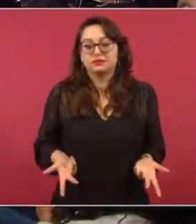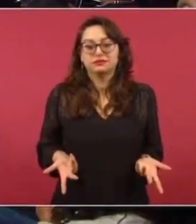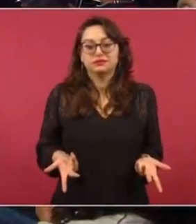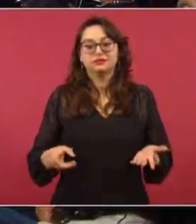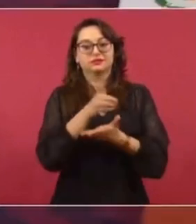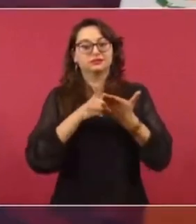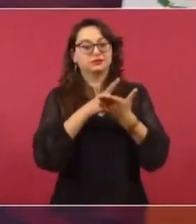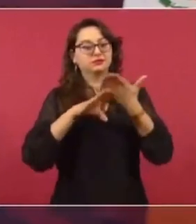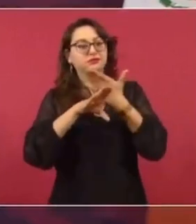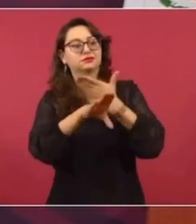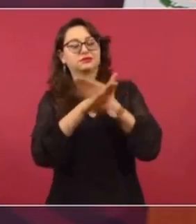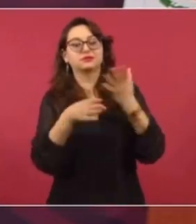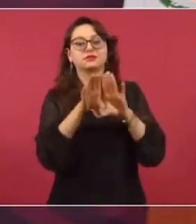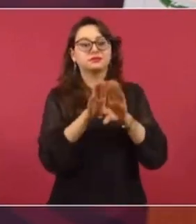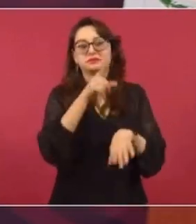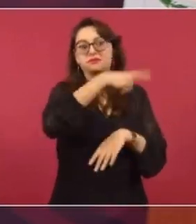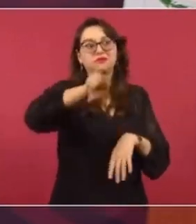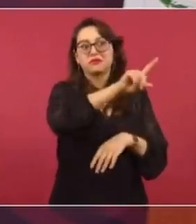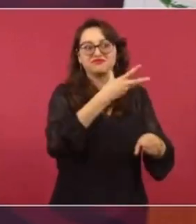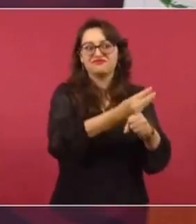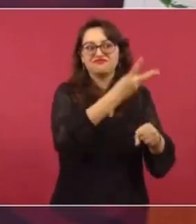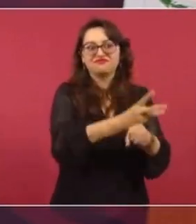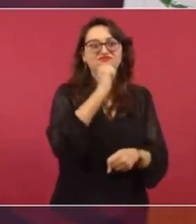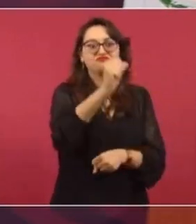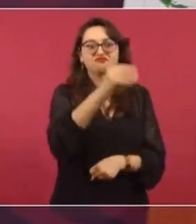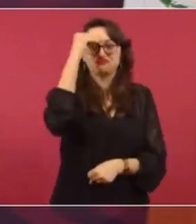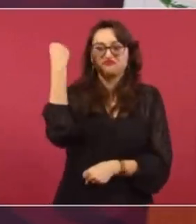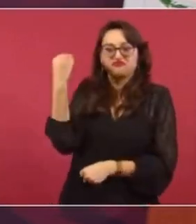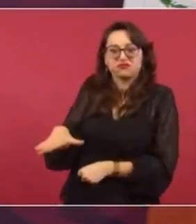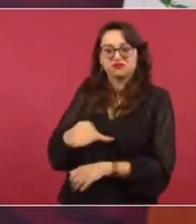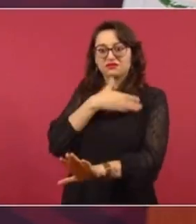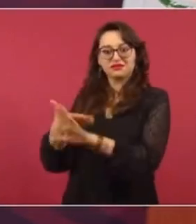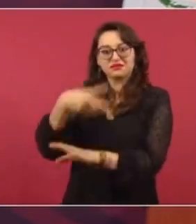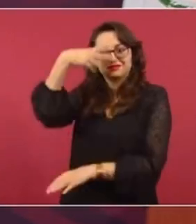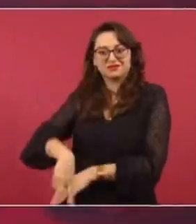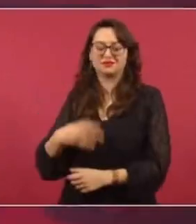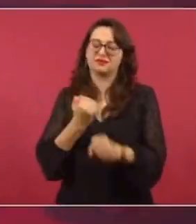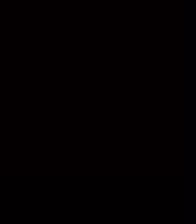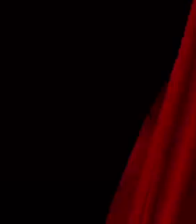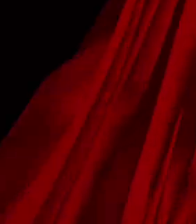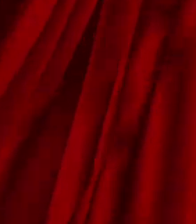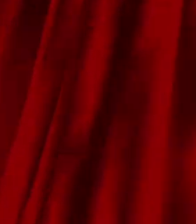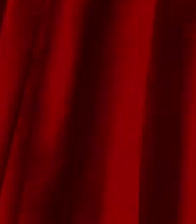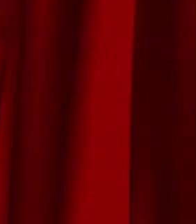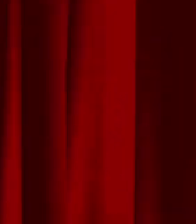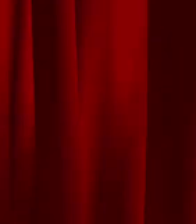solo estar viendo la paja en el ojo ajeno y no la viga en el propio.